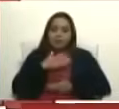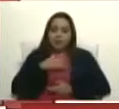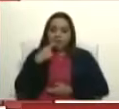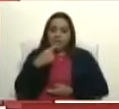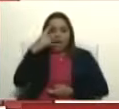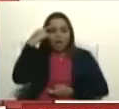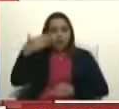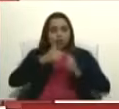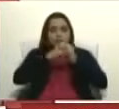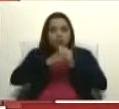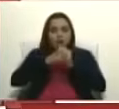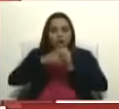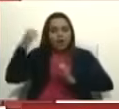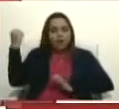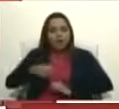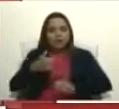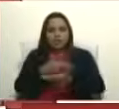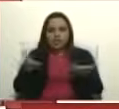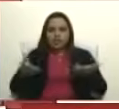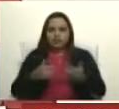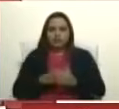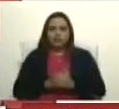dando.